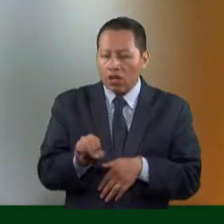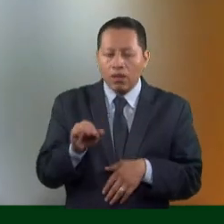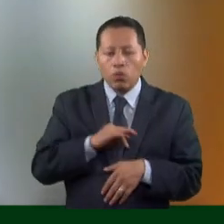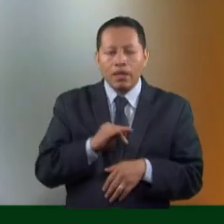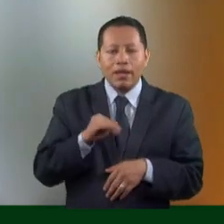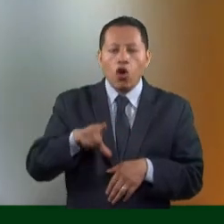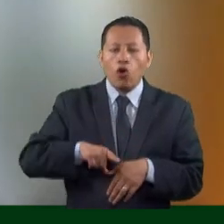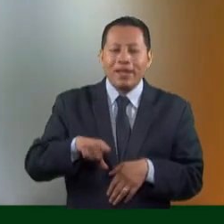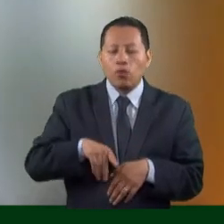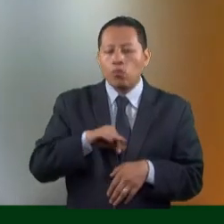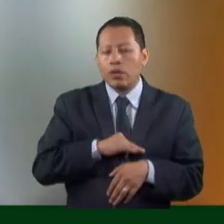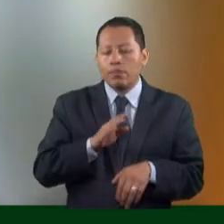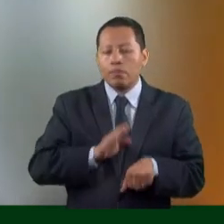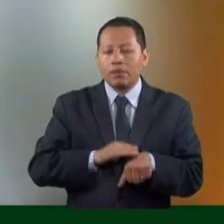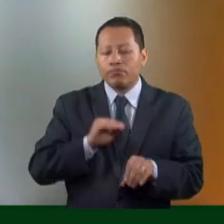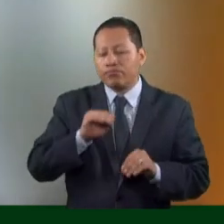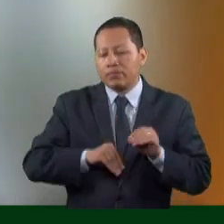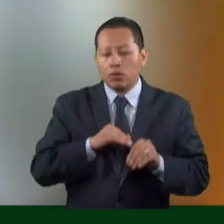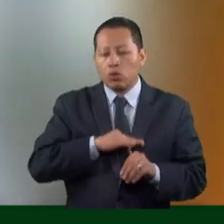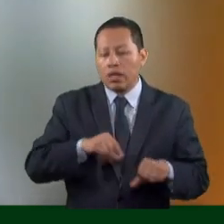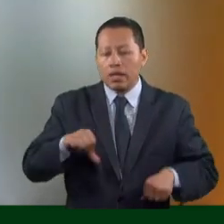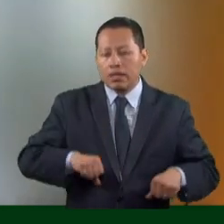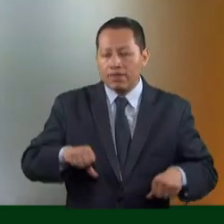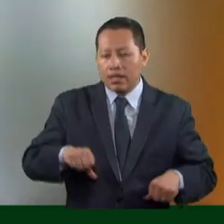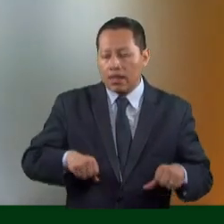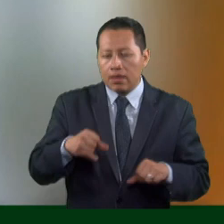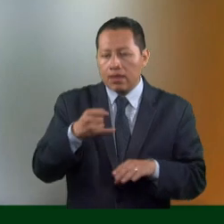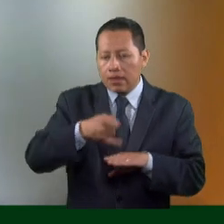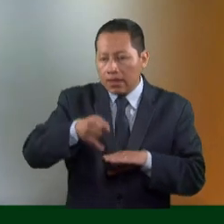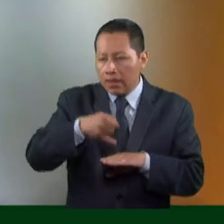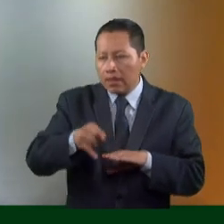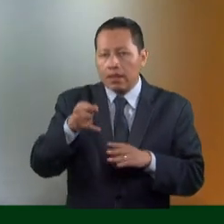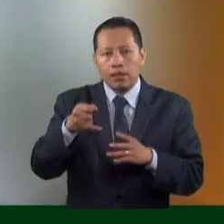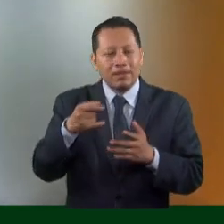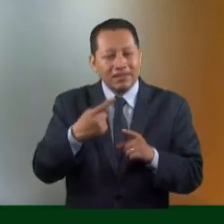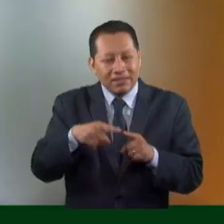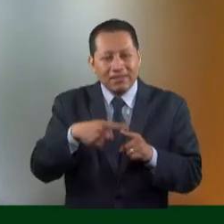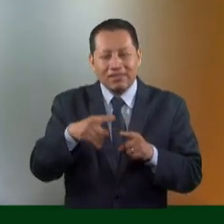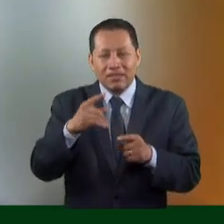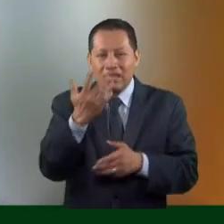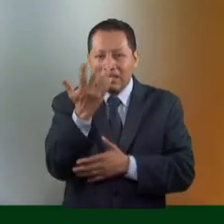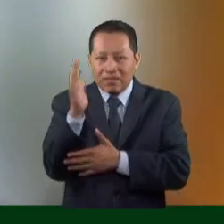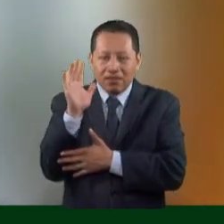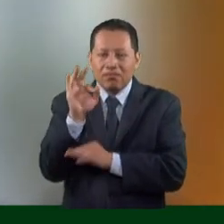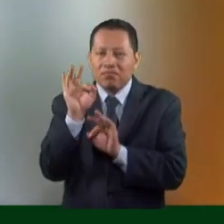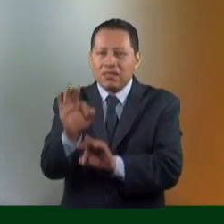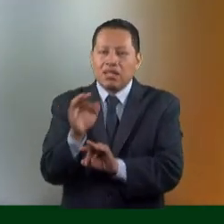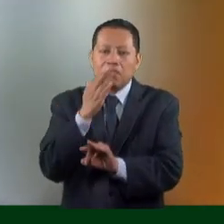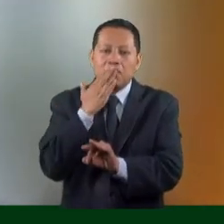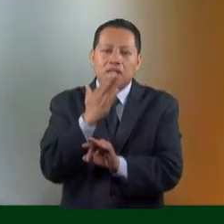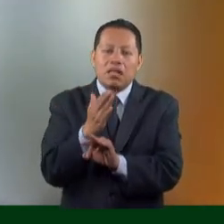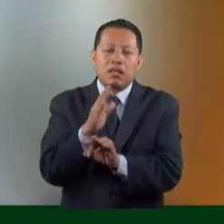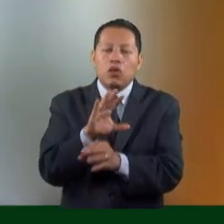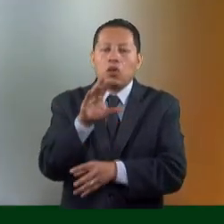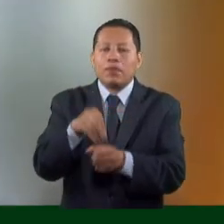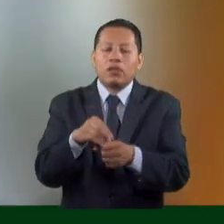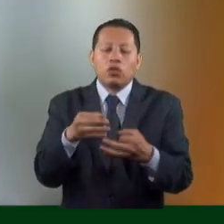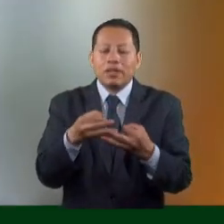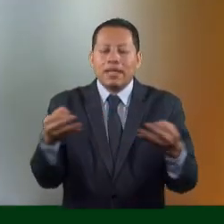de promover y sostener la actividad agropecuaria y forestal, garantizando un uso óptimo de la tierra.